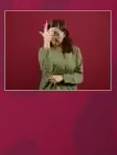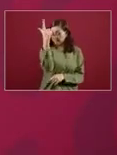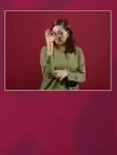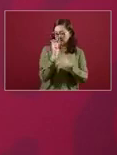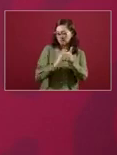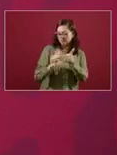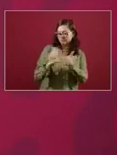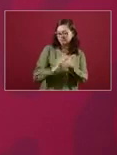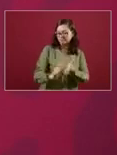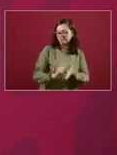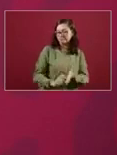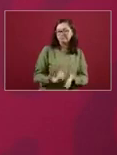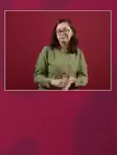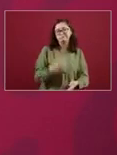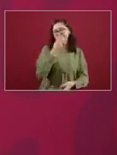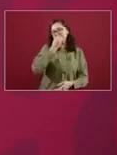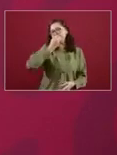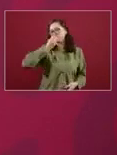sobre este tema.